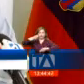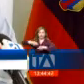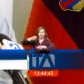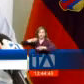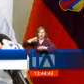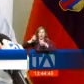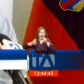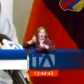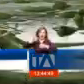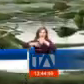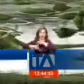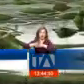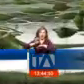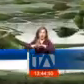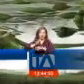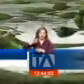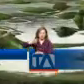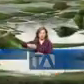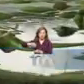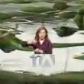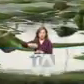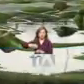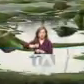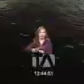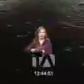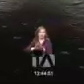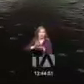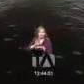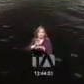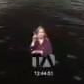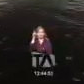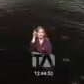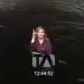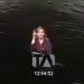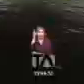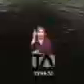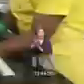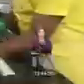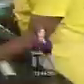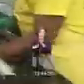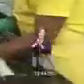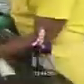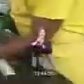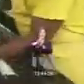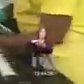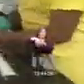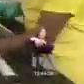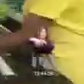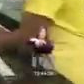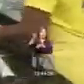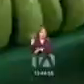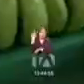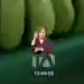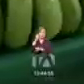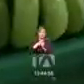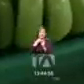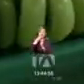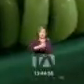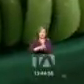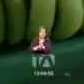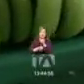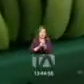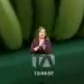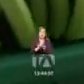a territorio ecuatoriano. Y es que no hay que olvidar que Ecuador es el líder en el mercado internacional de banano. El año pasado se exportaron más